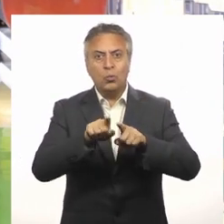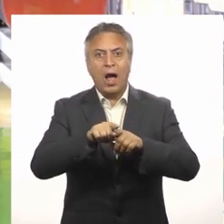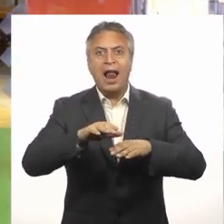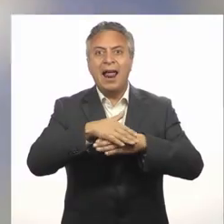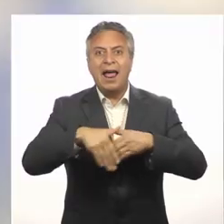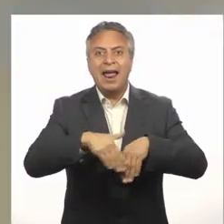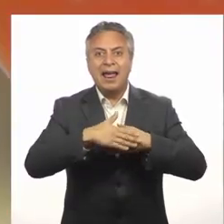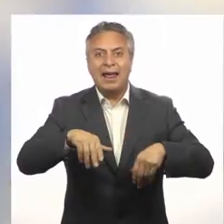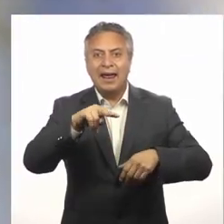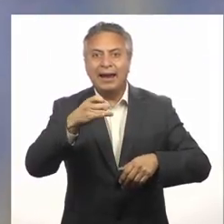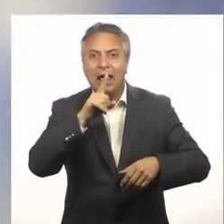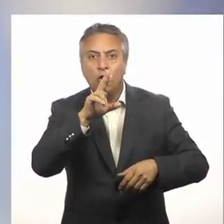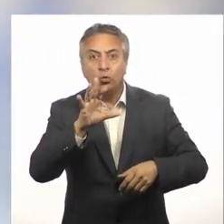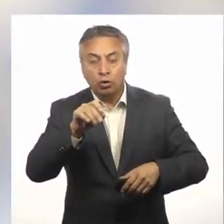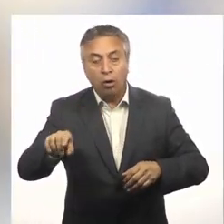pH 7.